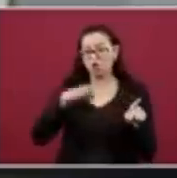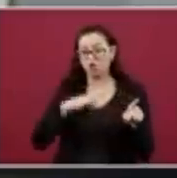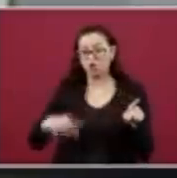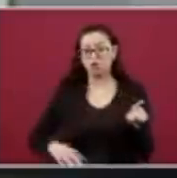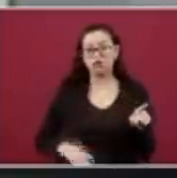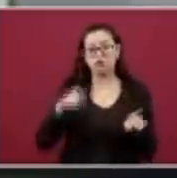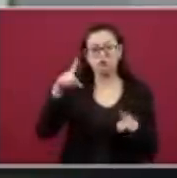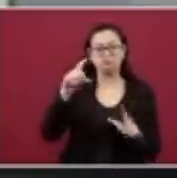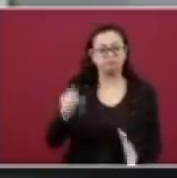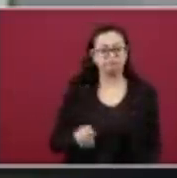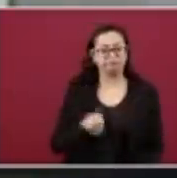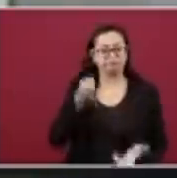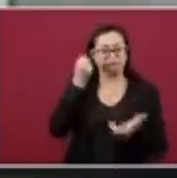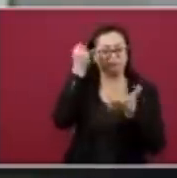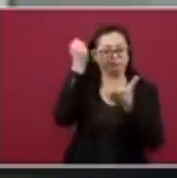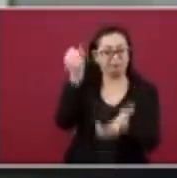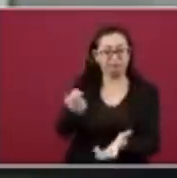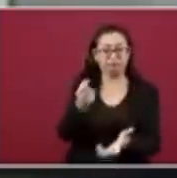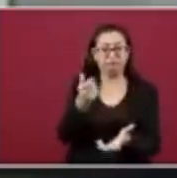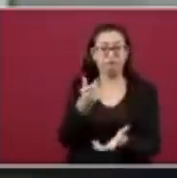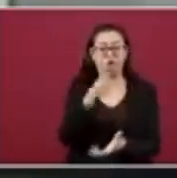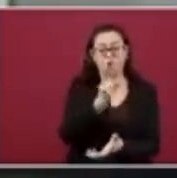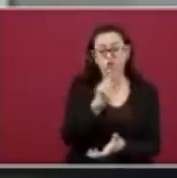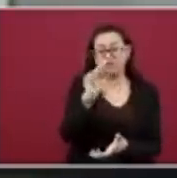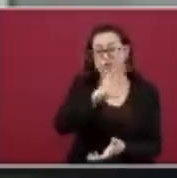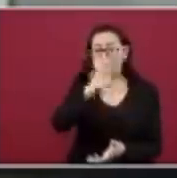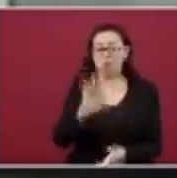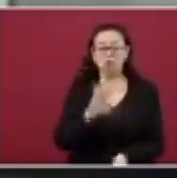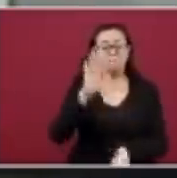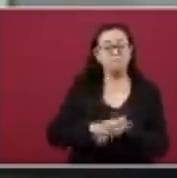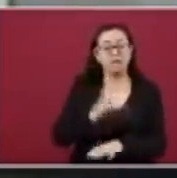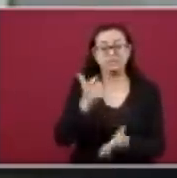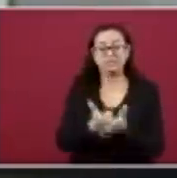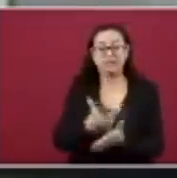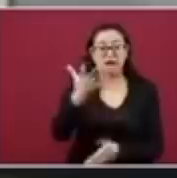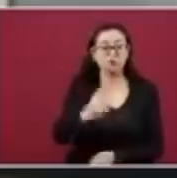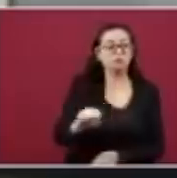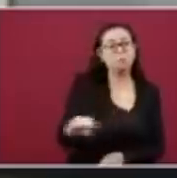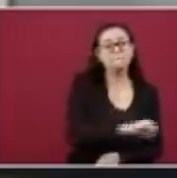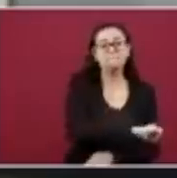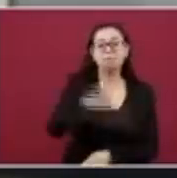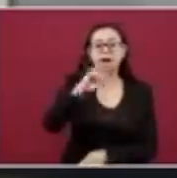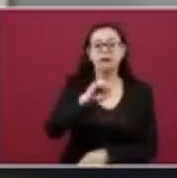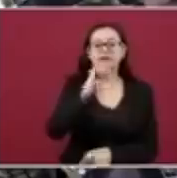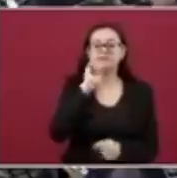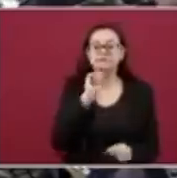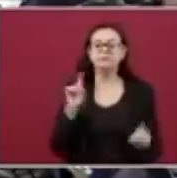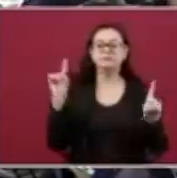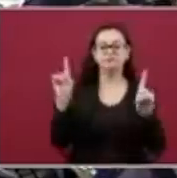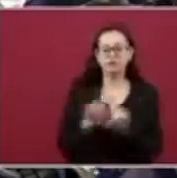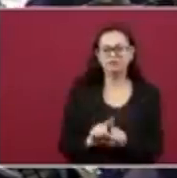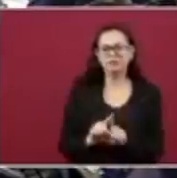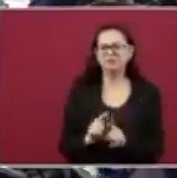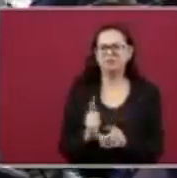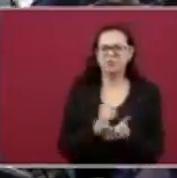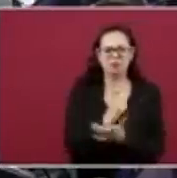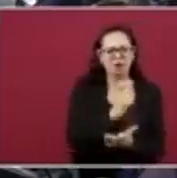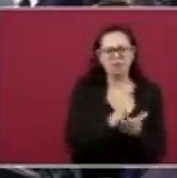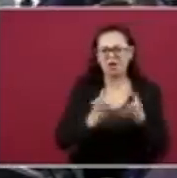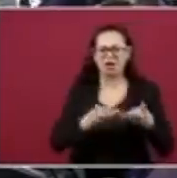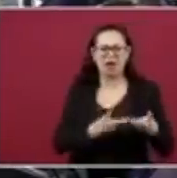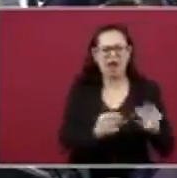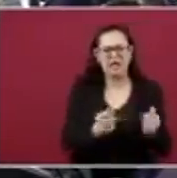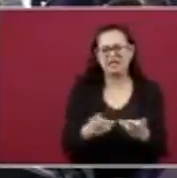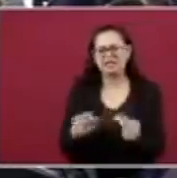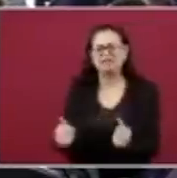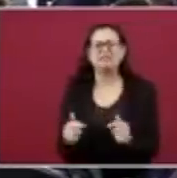de inversión en costos del 80% y además pues hubo pagos que no están justificados por más